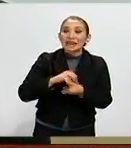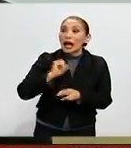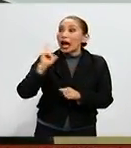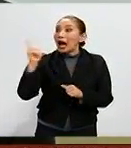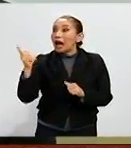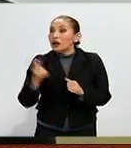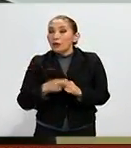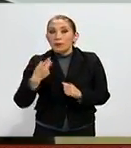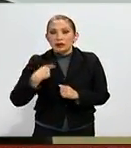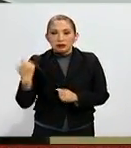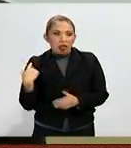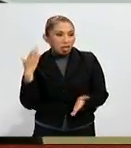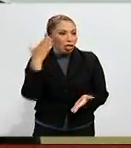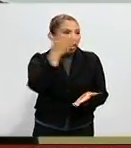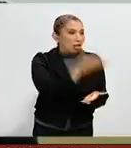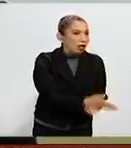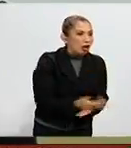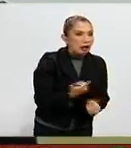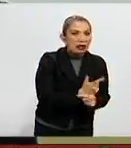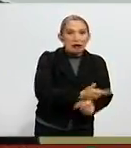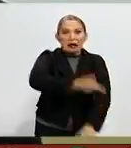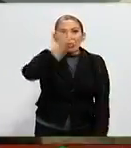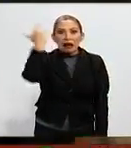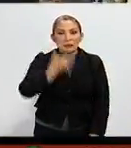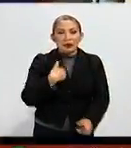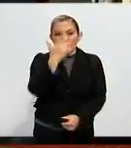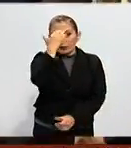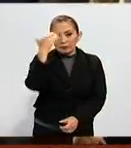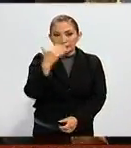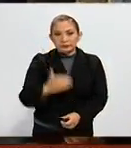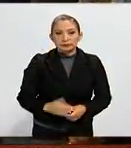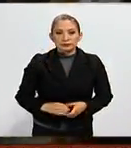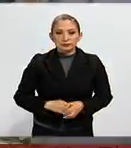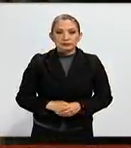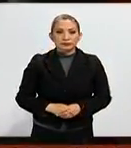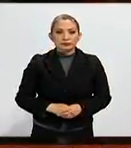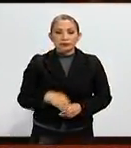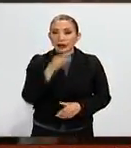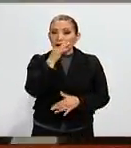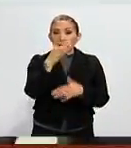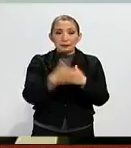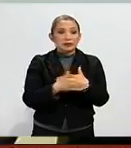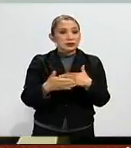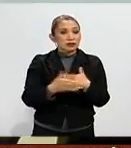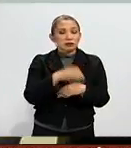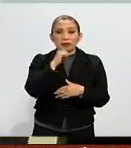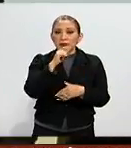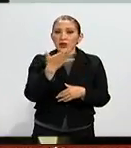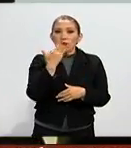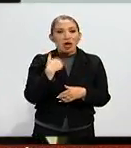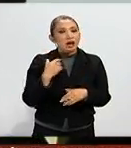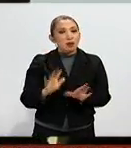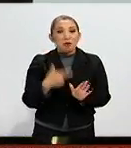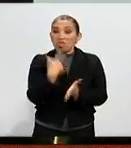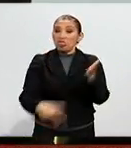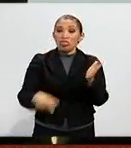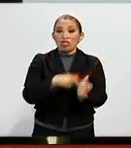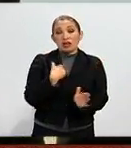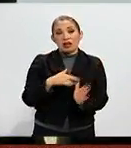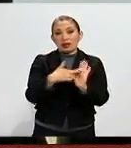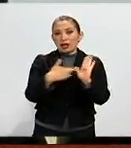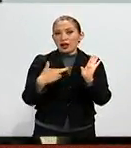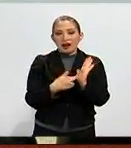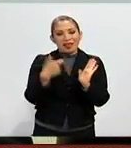ya presente síntomas mucho más complicados. Advirtió también que no va a haber marcha atrás en las